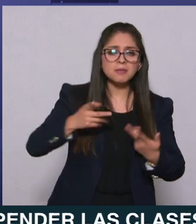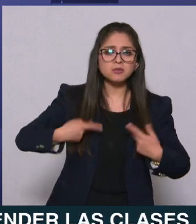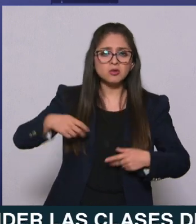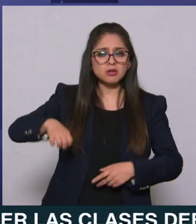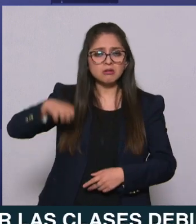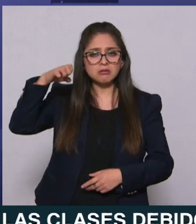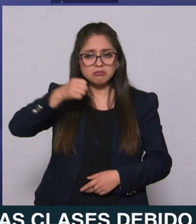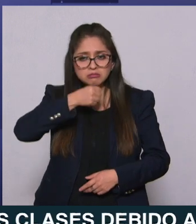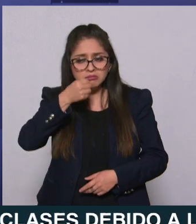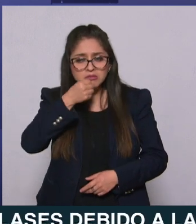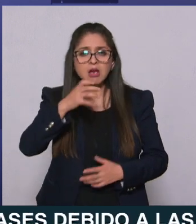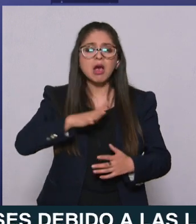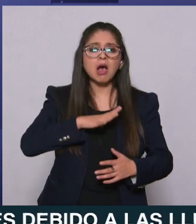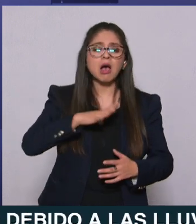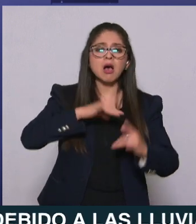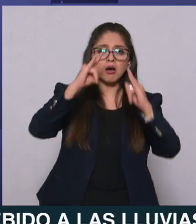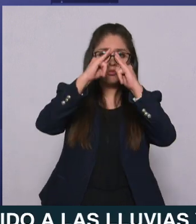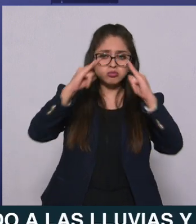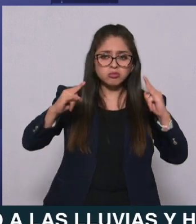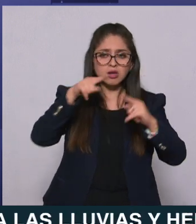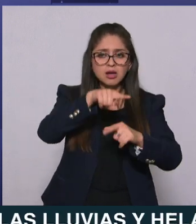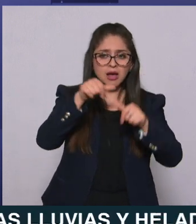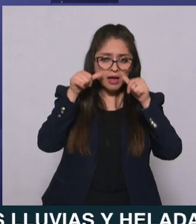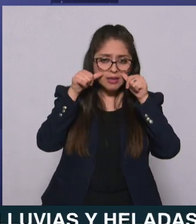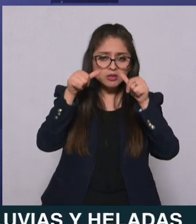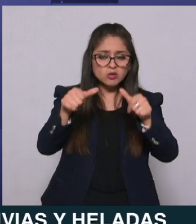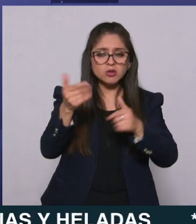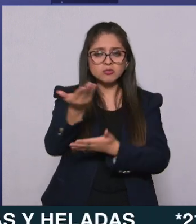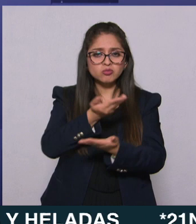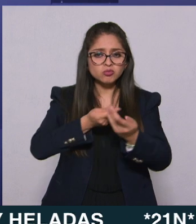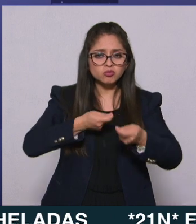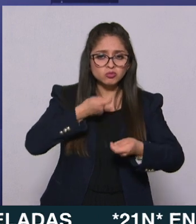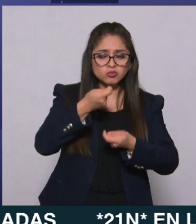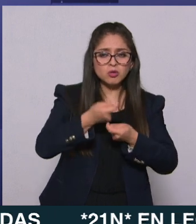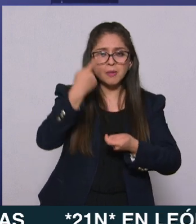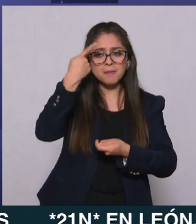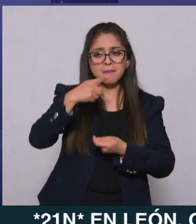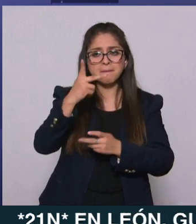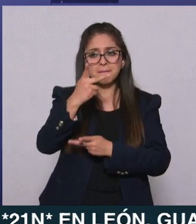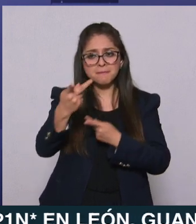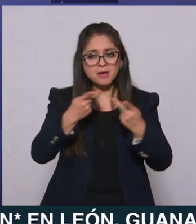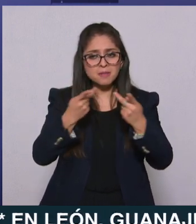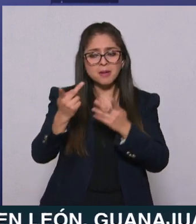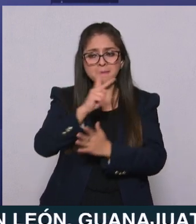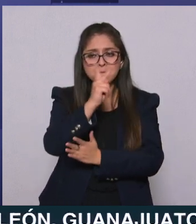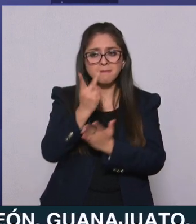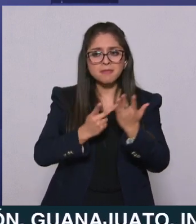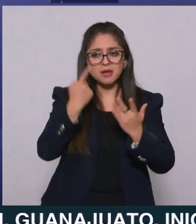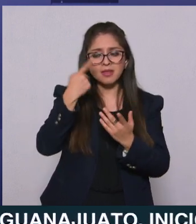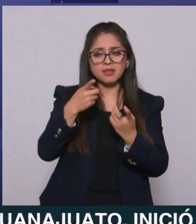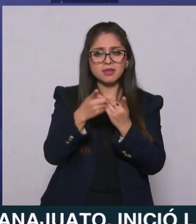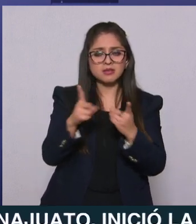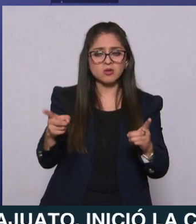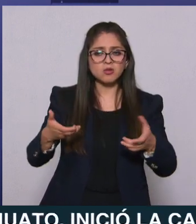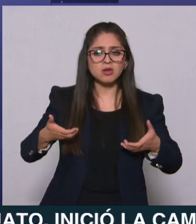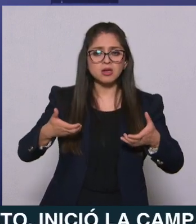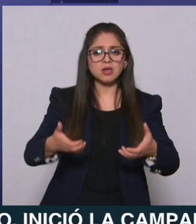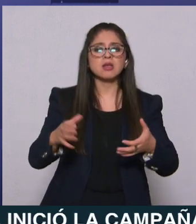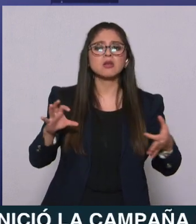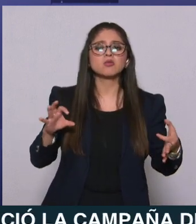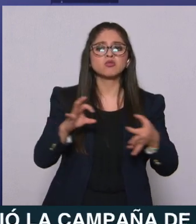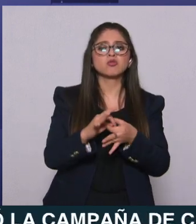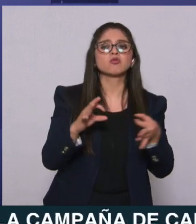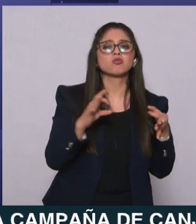implementar una ventanilla única para trámites y servicios, desarrollar planes de desarrollo urbano, establecer alianzas con